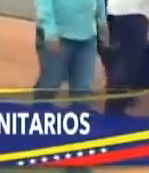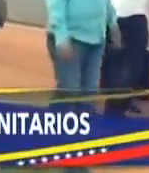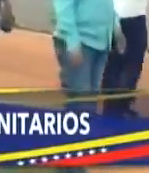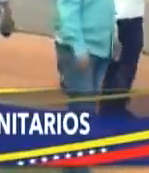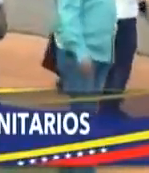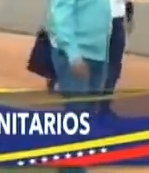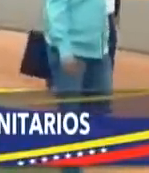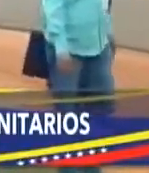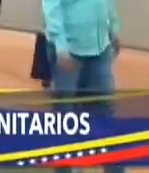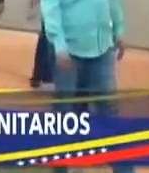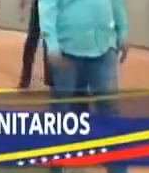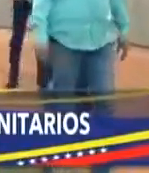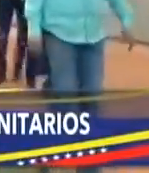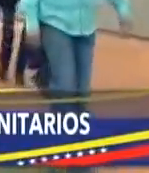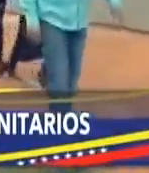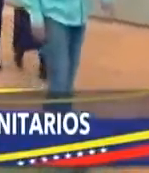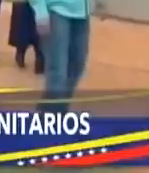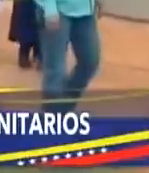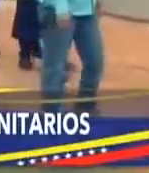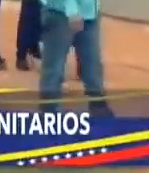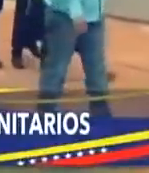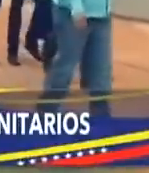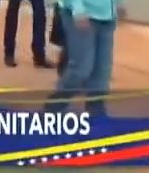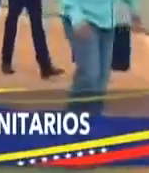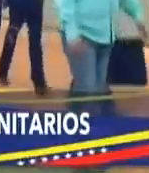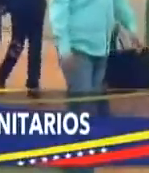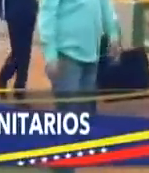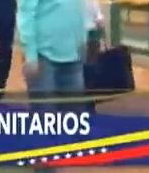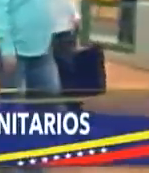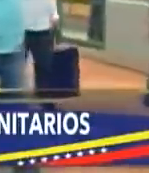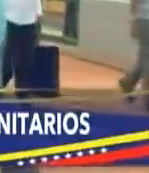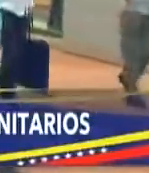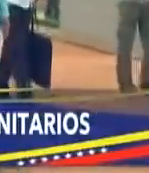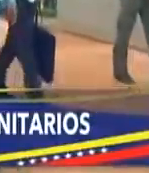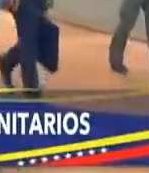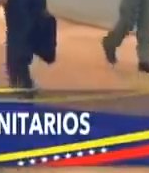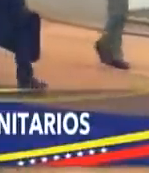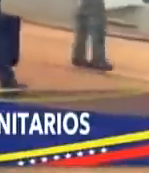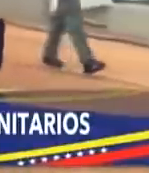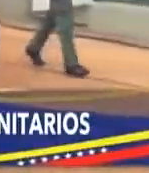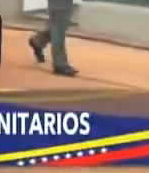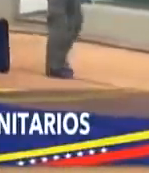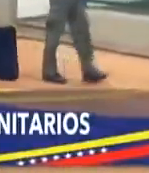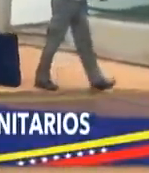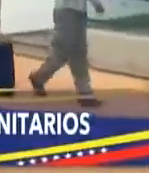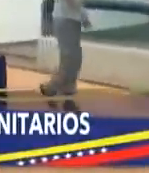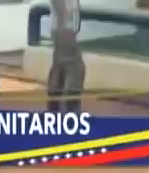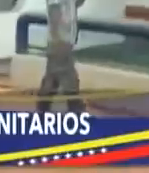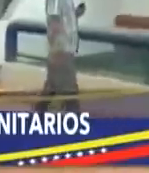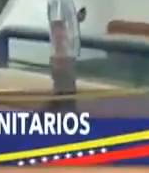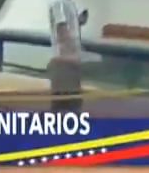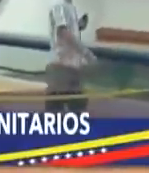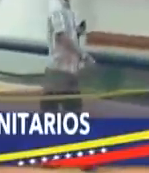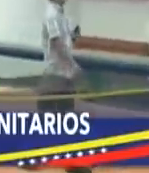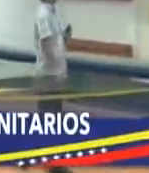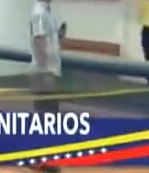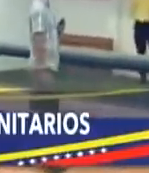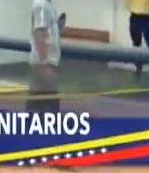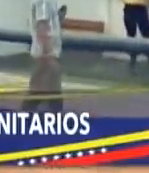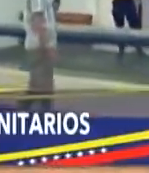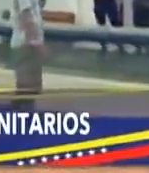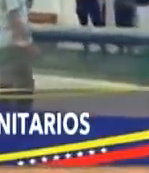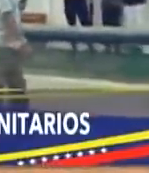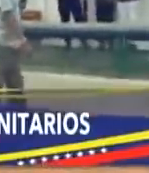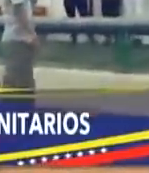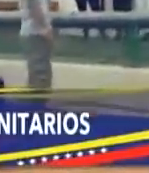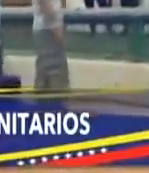del comandante eterno Hugo Chávez, que está relacionado con el poder comunal como una